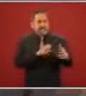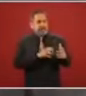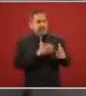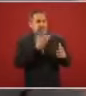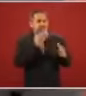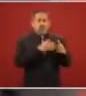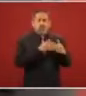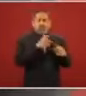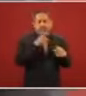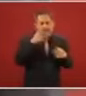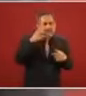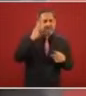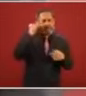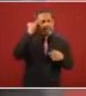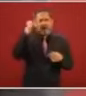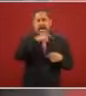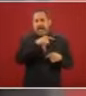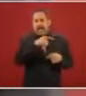antes,